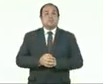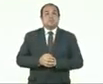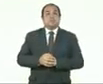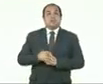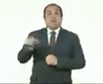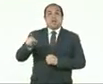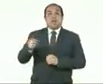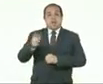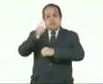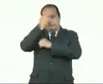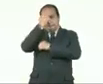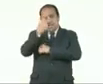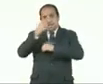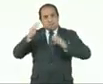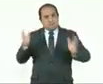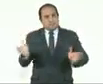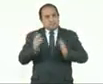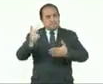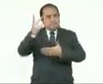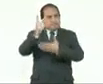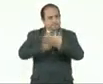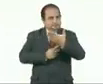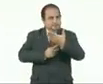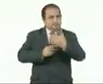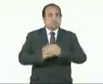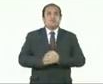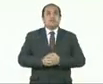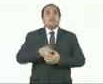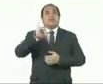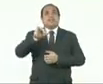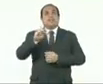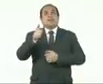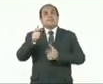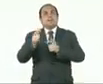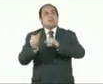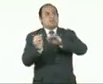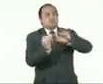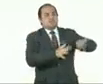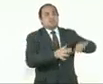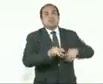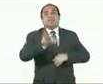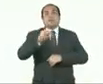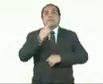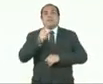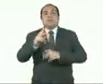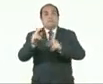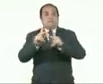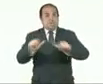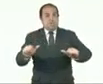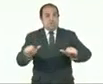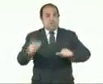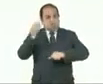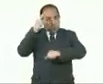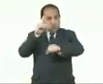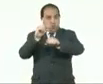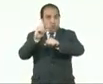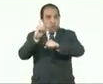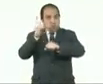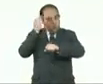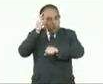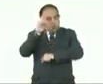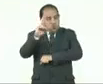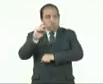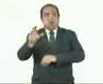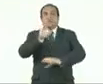la creadora e impulsora de este programa, Sí al Desarme, Sí a la Paz, la doctora Claudia